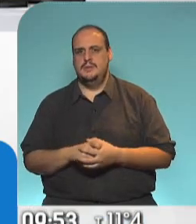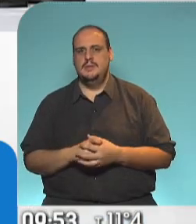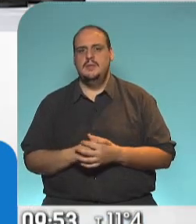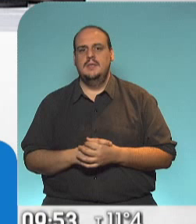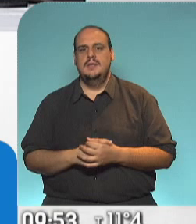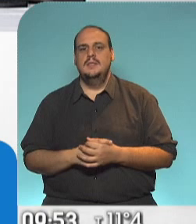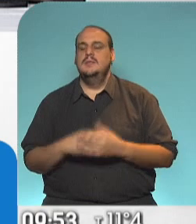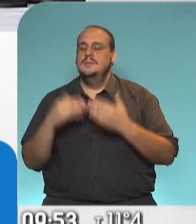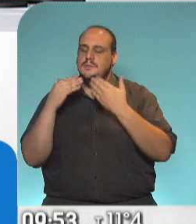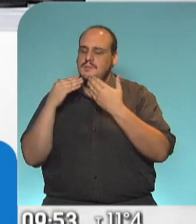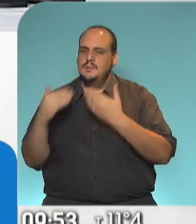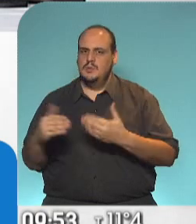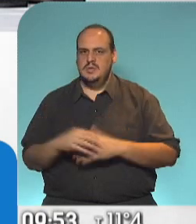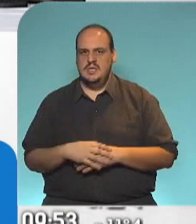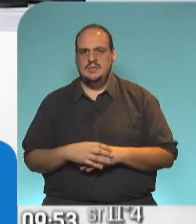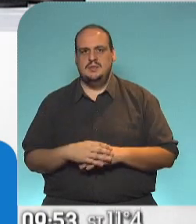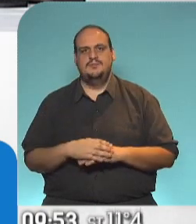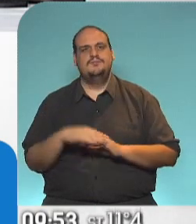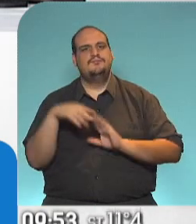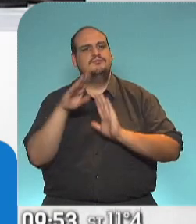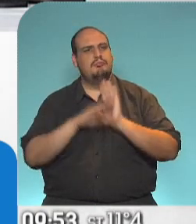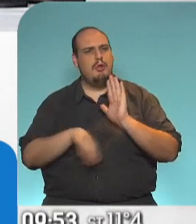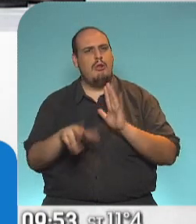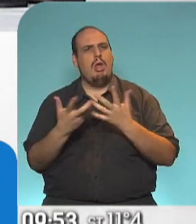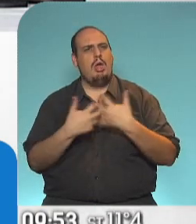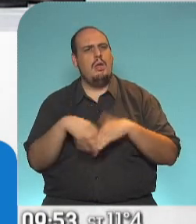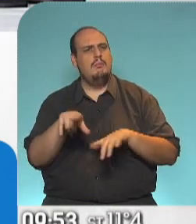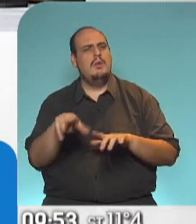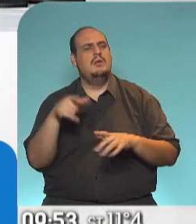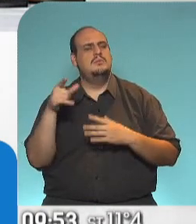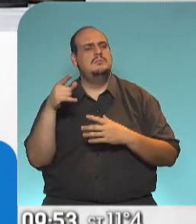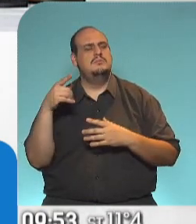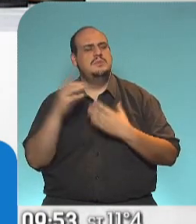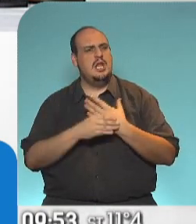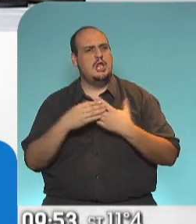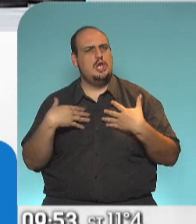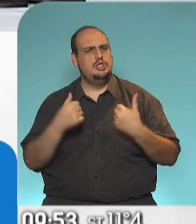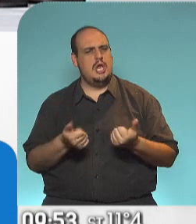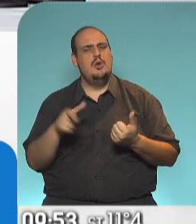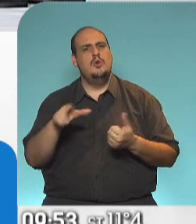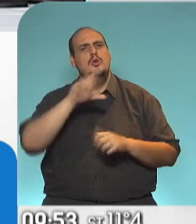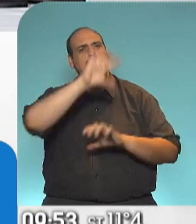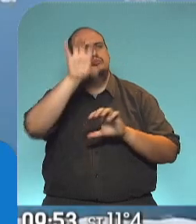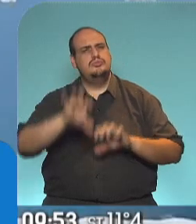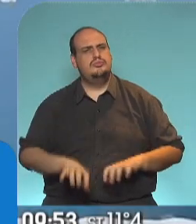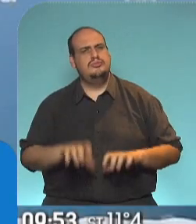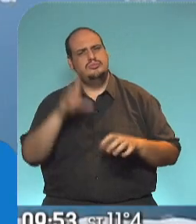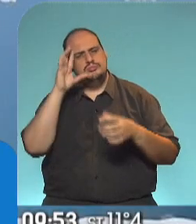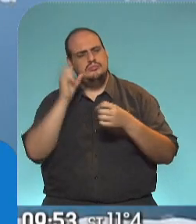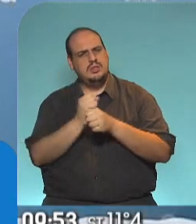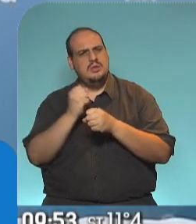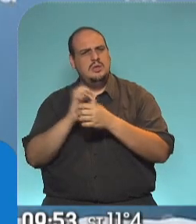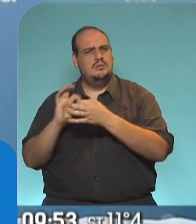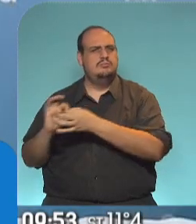muchas gracias todos los programas y las direcciones del ministerio de salud de la nación están trabajando con las 24 jurisdicciones para